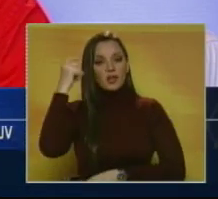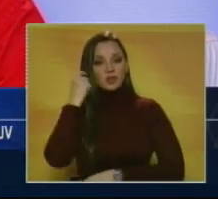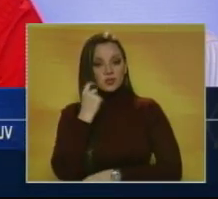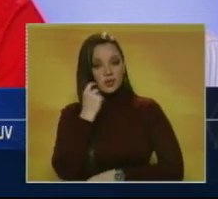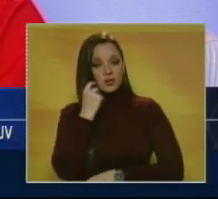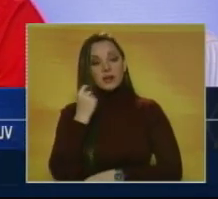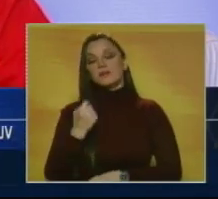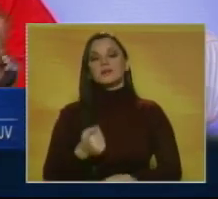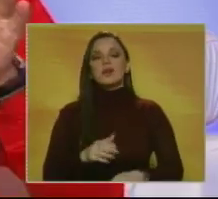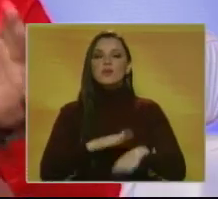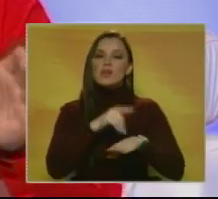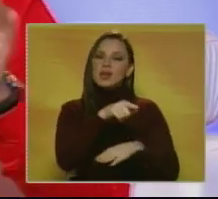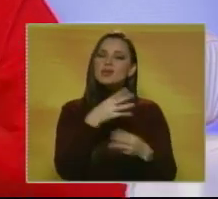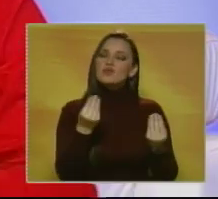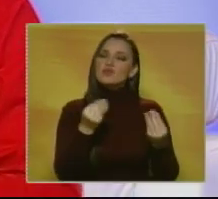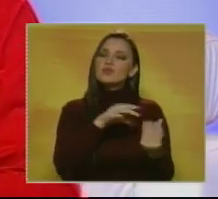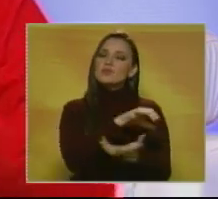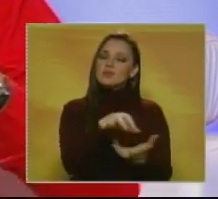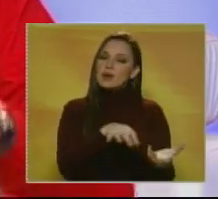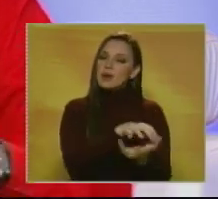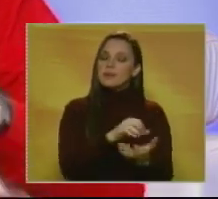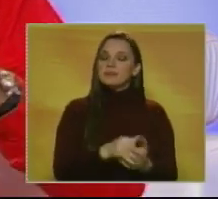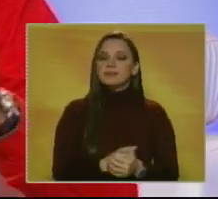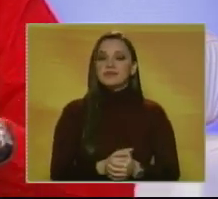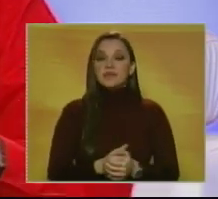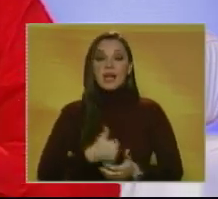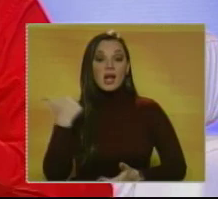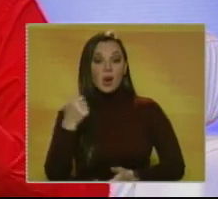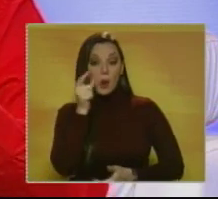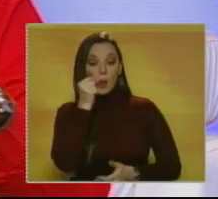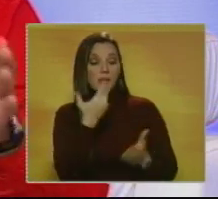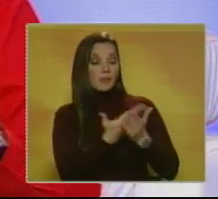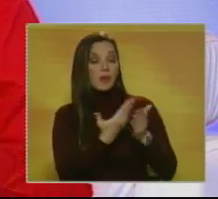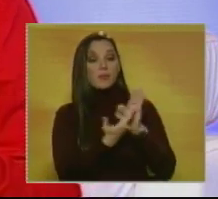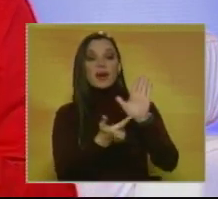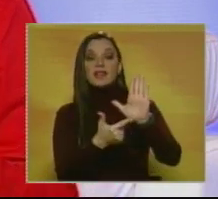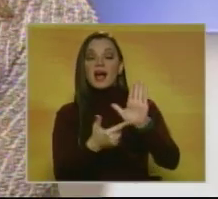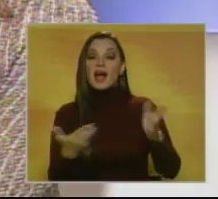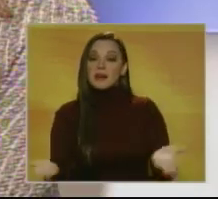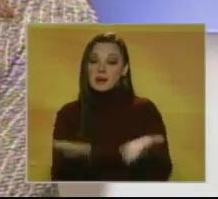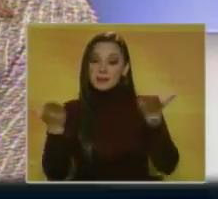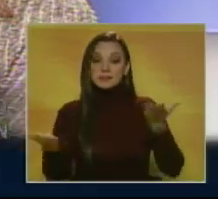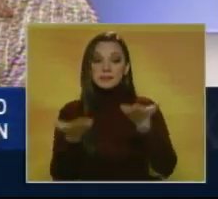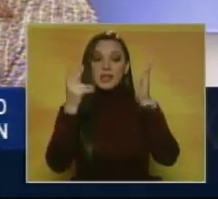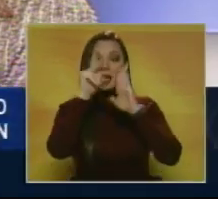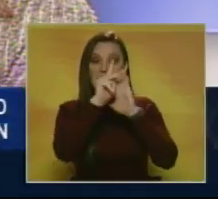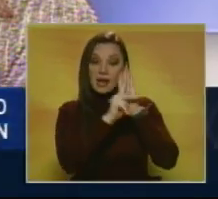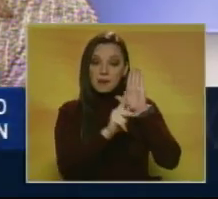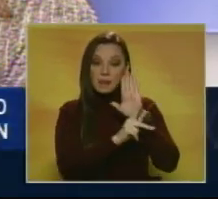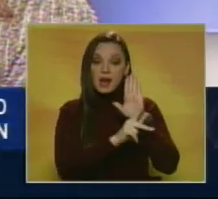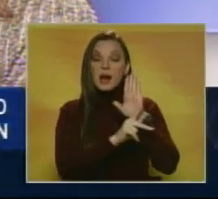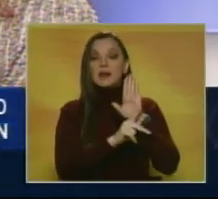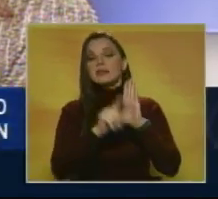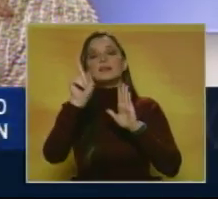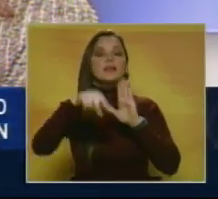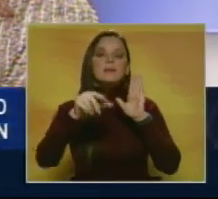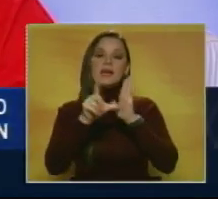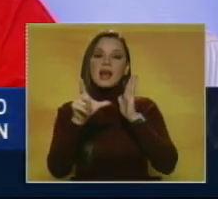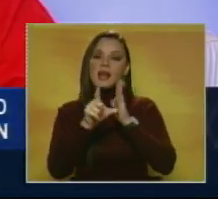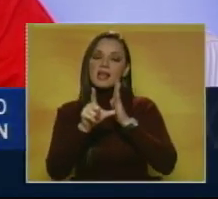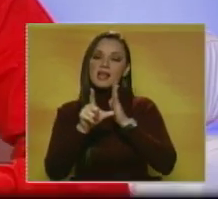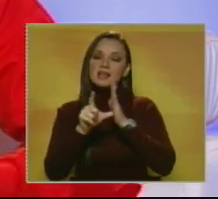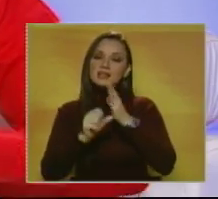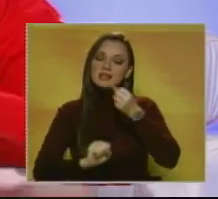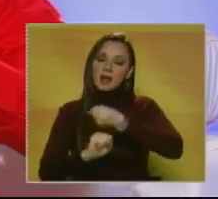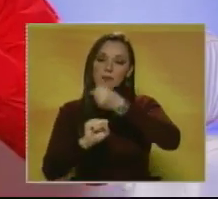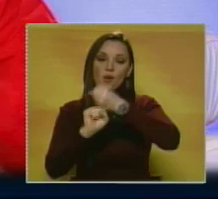uno de los tantos problemas. Destacó que entre sus propuestas está impulsar el Plan de la Patria y promover leyes que impulsen el turismo y la